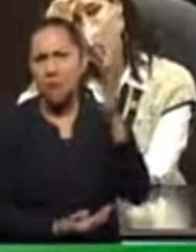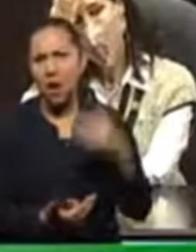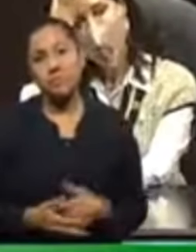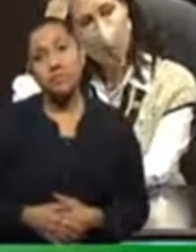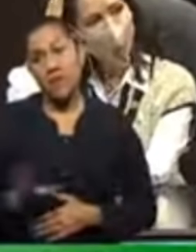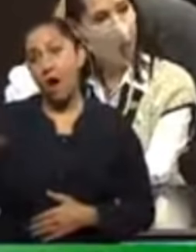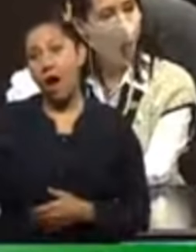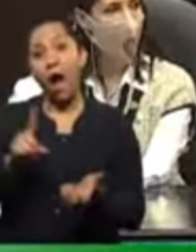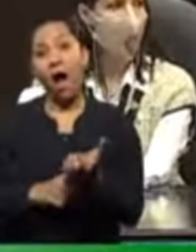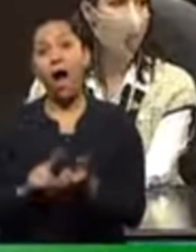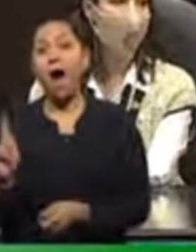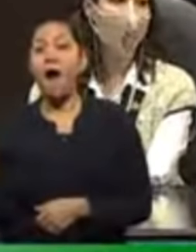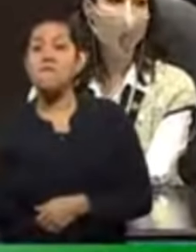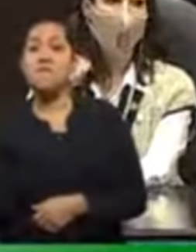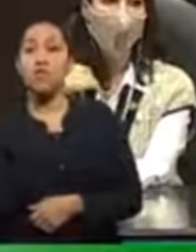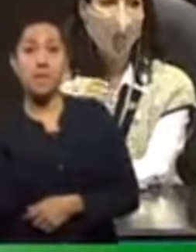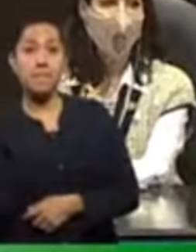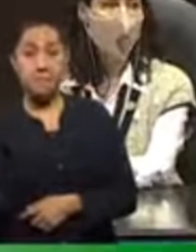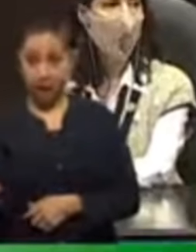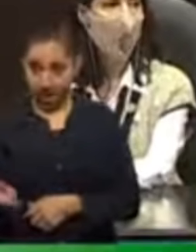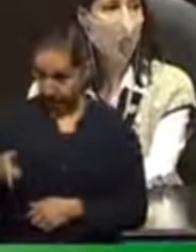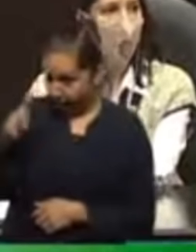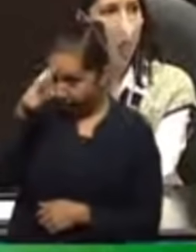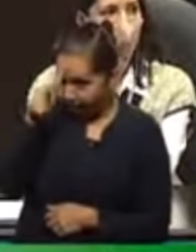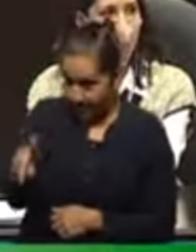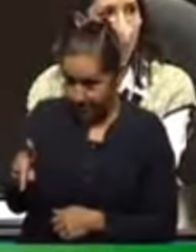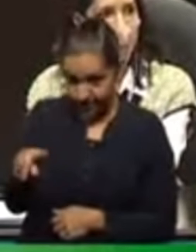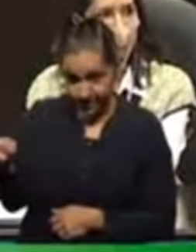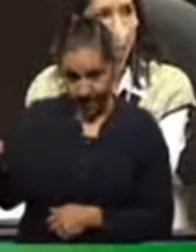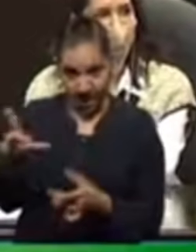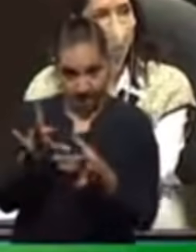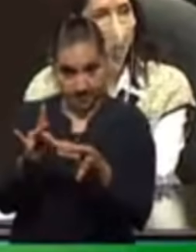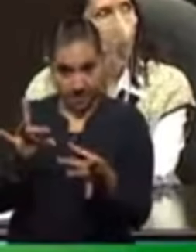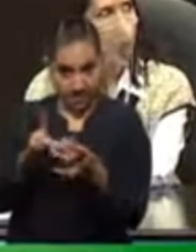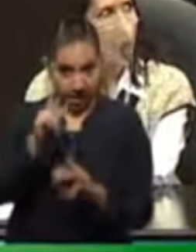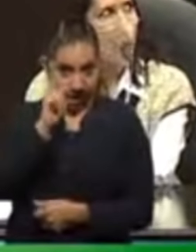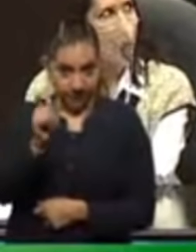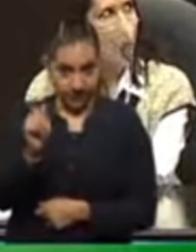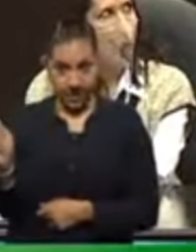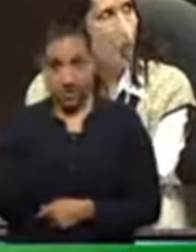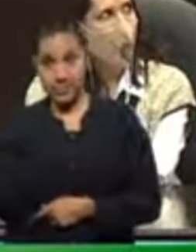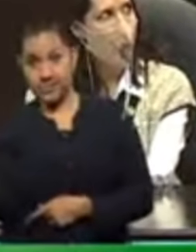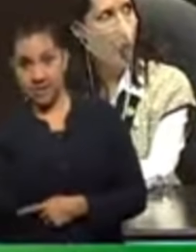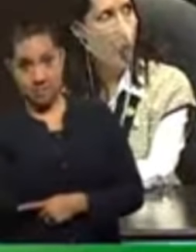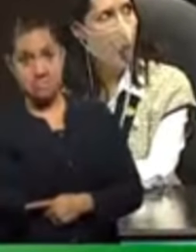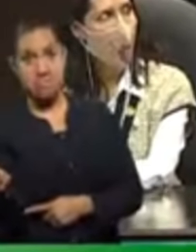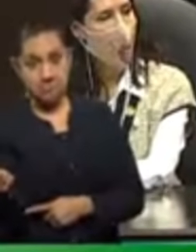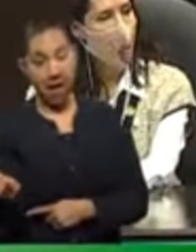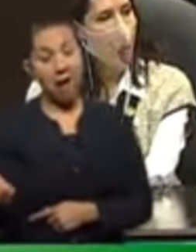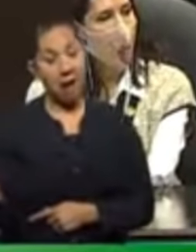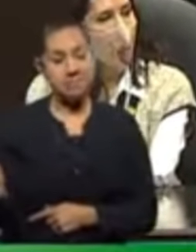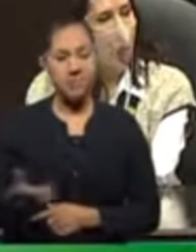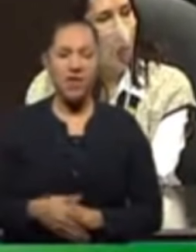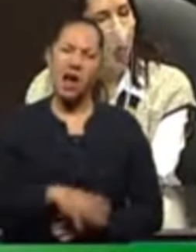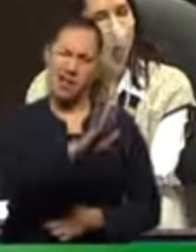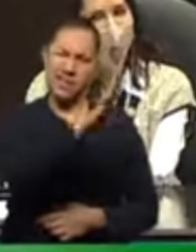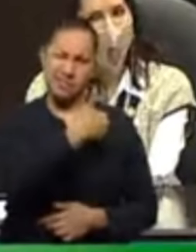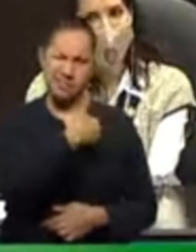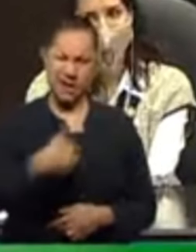ya está diciendo que todavía cobra por fuera. Diputado presidente, pediría que permítame, el orador.